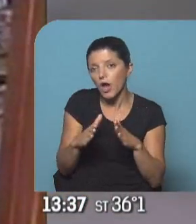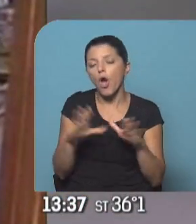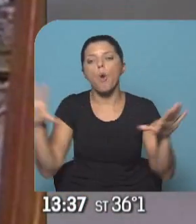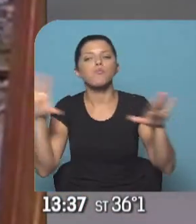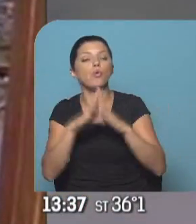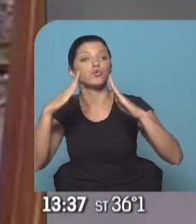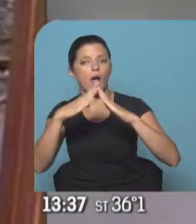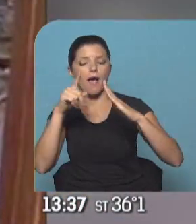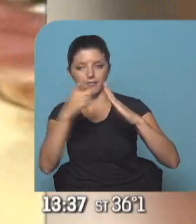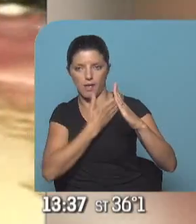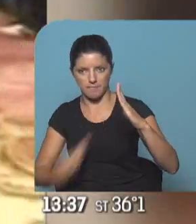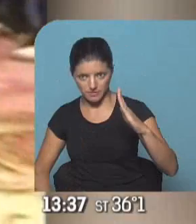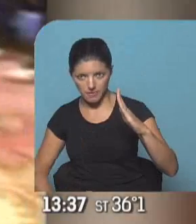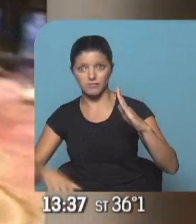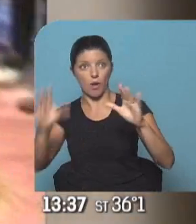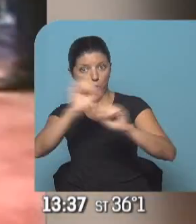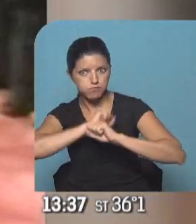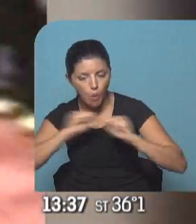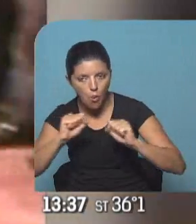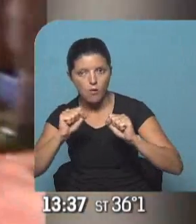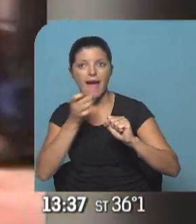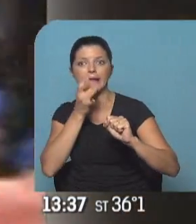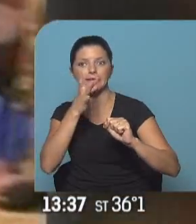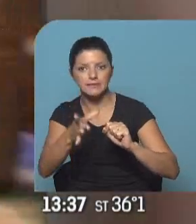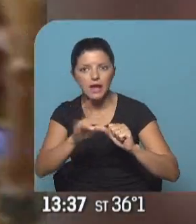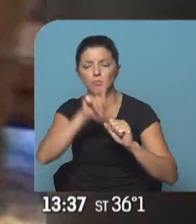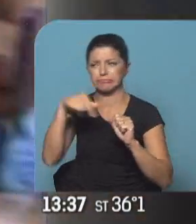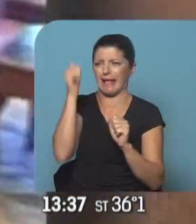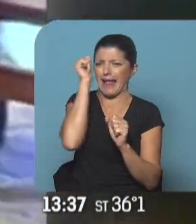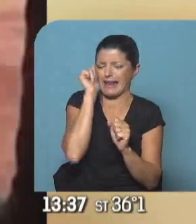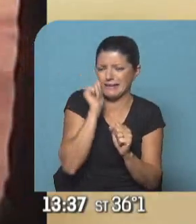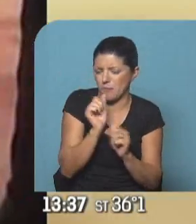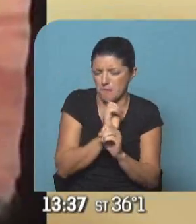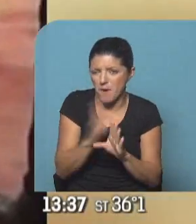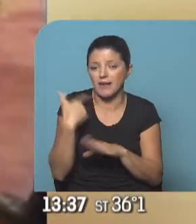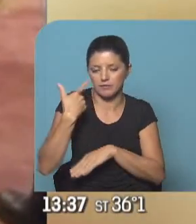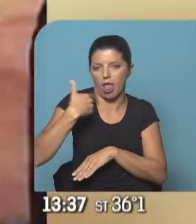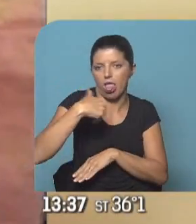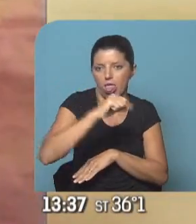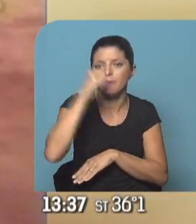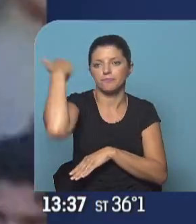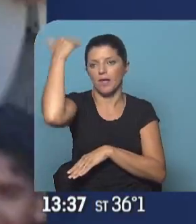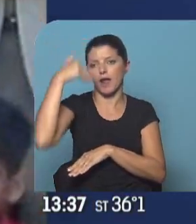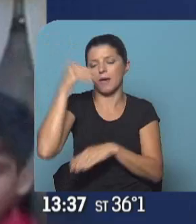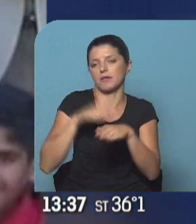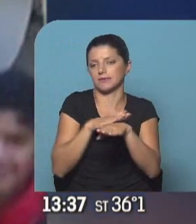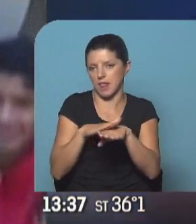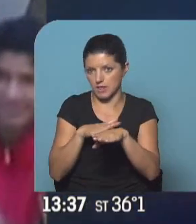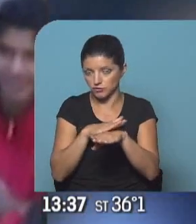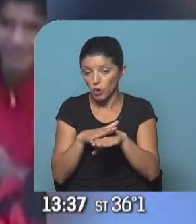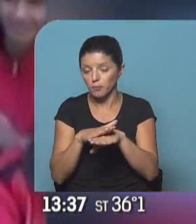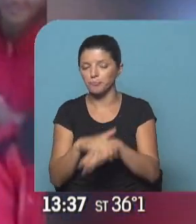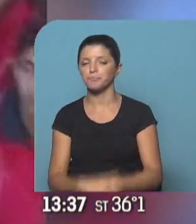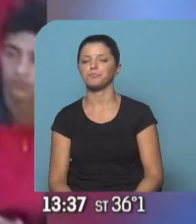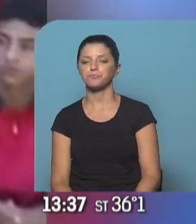en junio de 2011 lo dejó gravemente herido y fue trasladado a Arabia Saudita para su curación. El